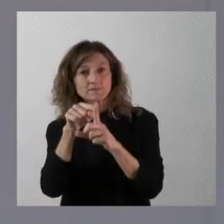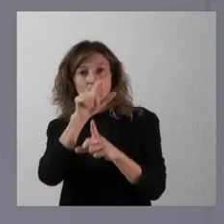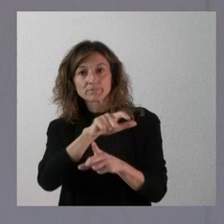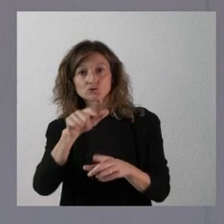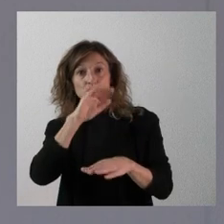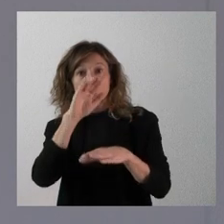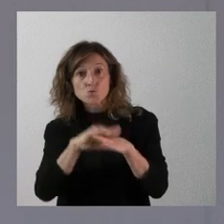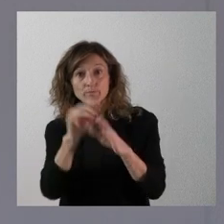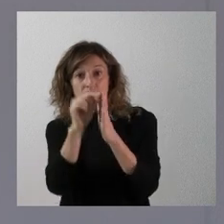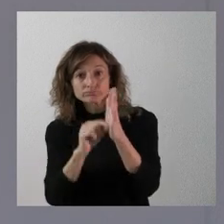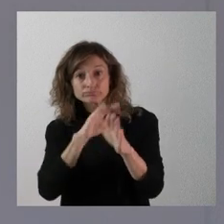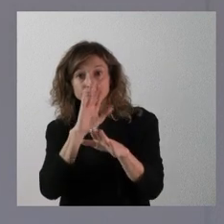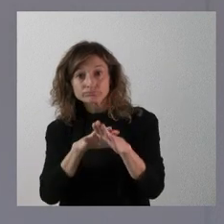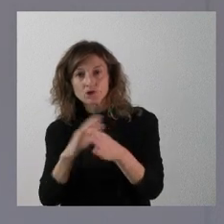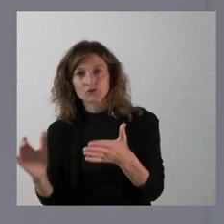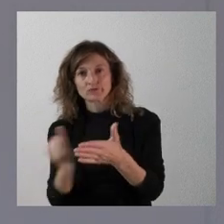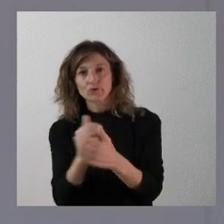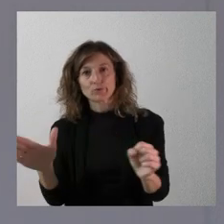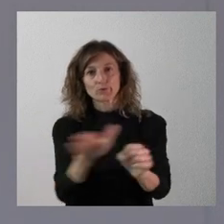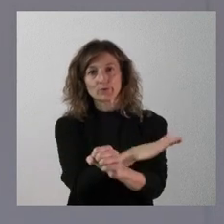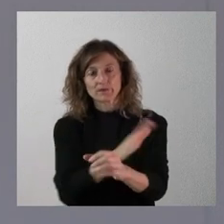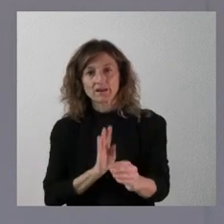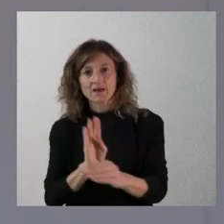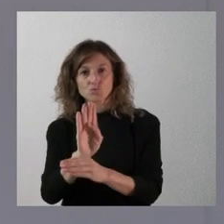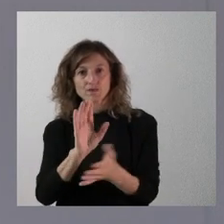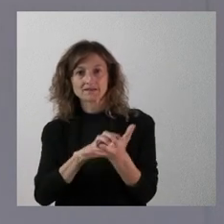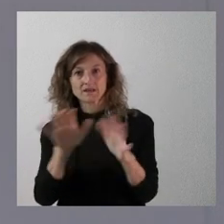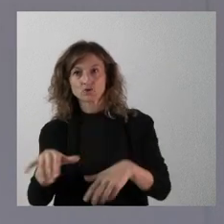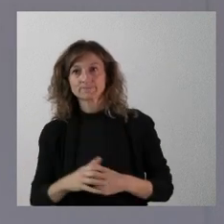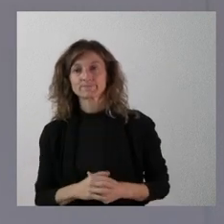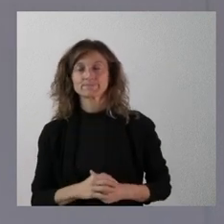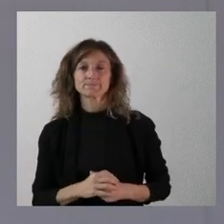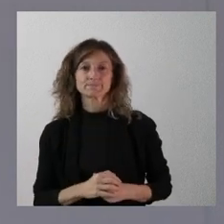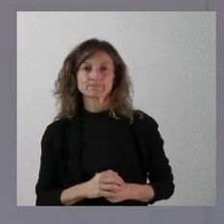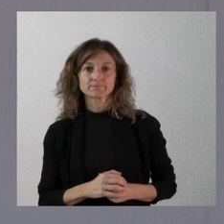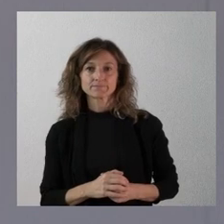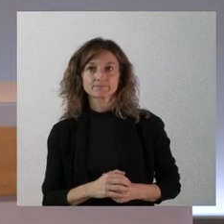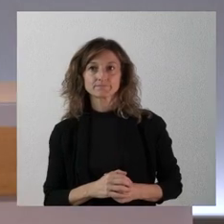que cumples con los requisitos se quede sin esta ayuda de la junta de Castilla y León